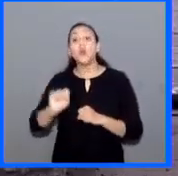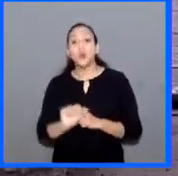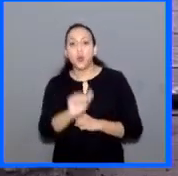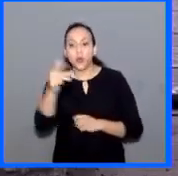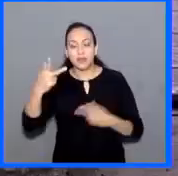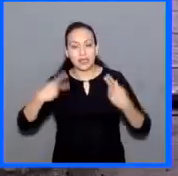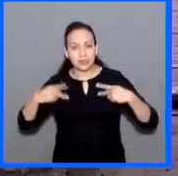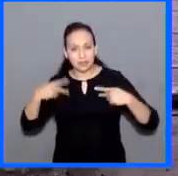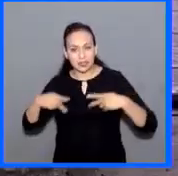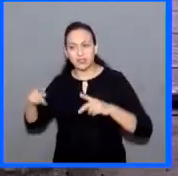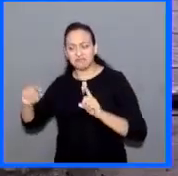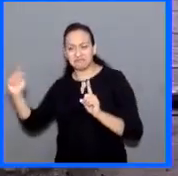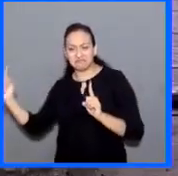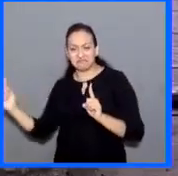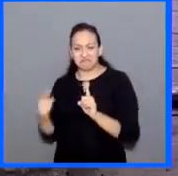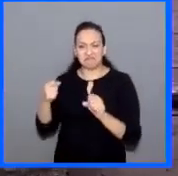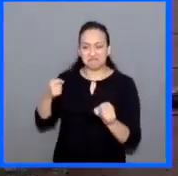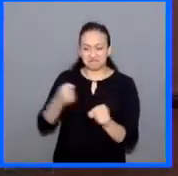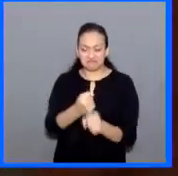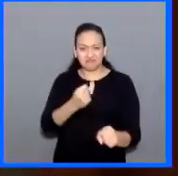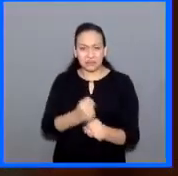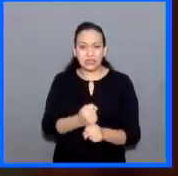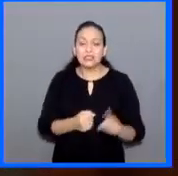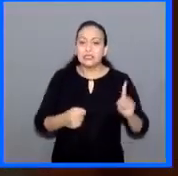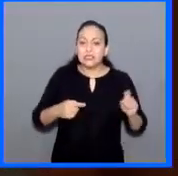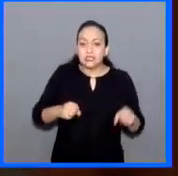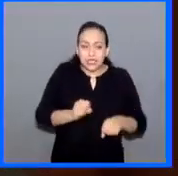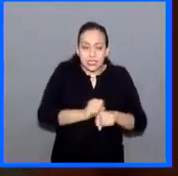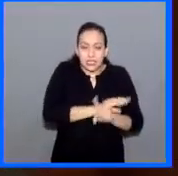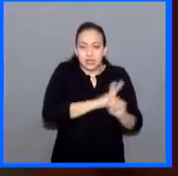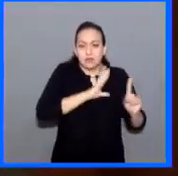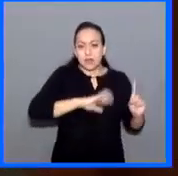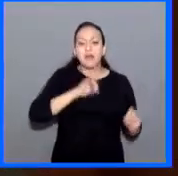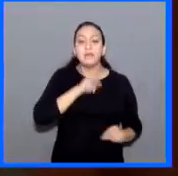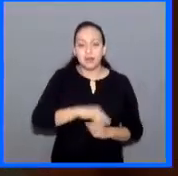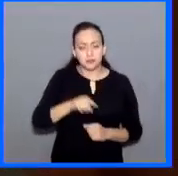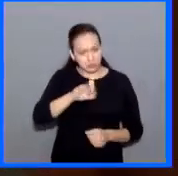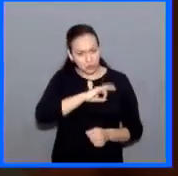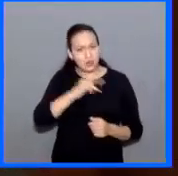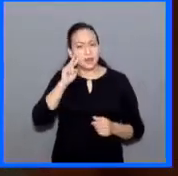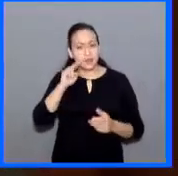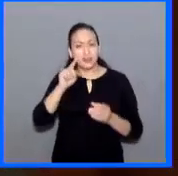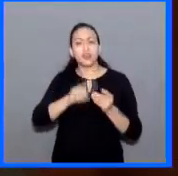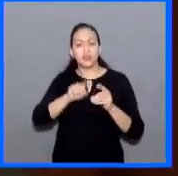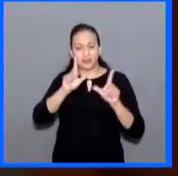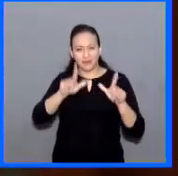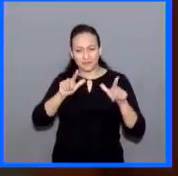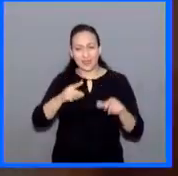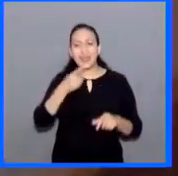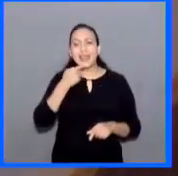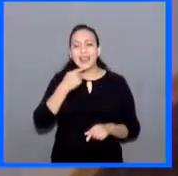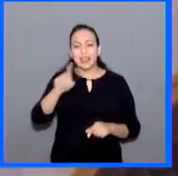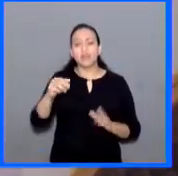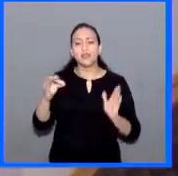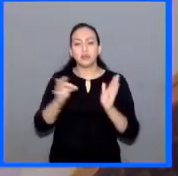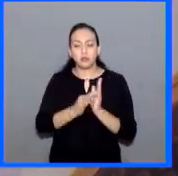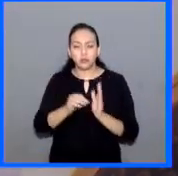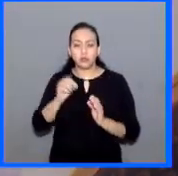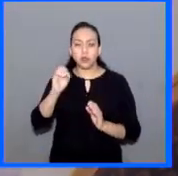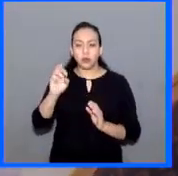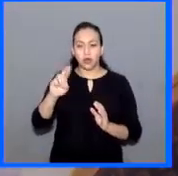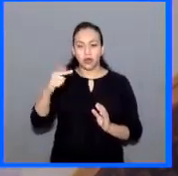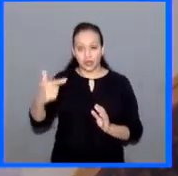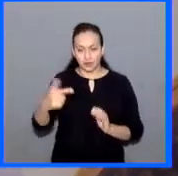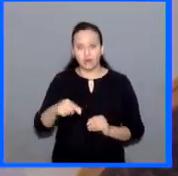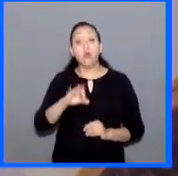causar sufrimiento emocional severo. Puede consultar la guía en el sitio web denuncia.org. Se puede consultar